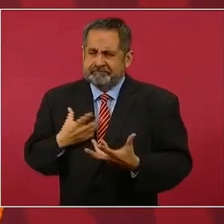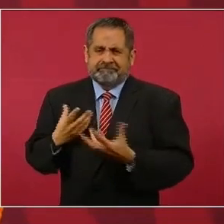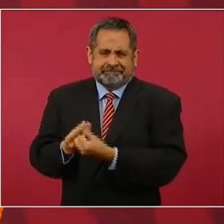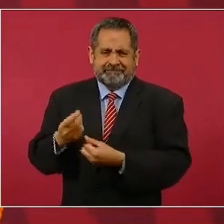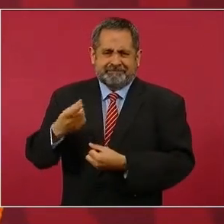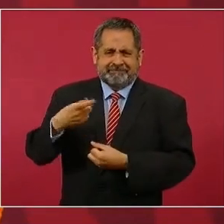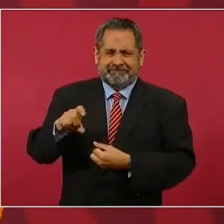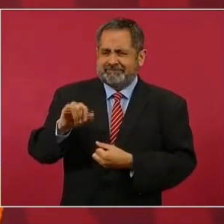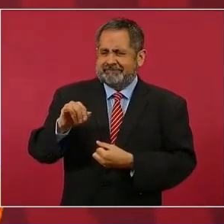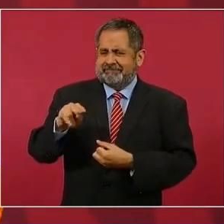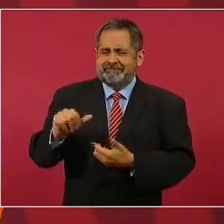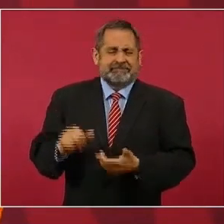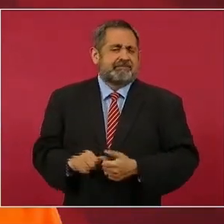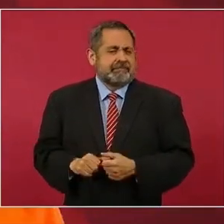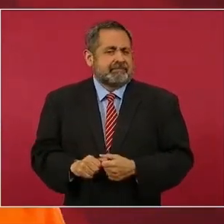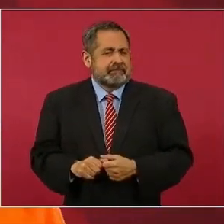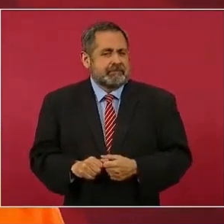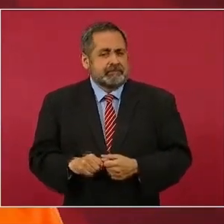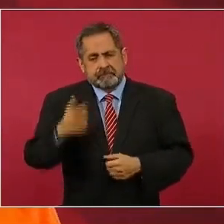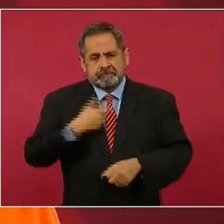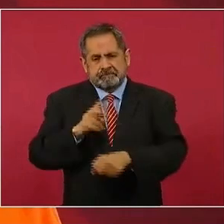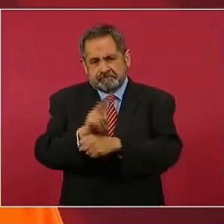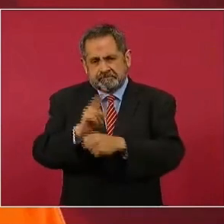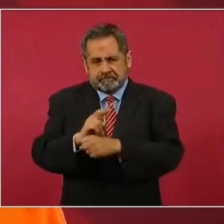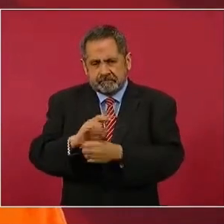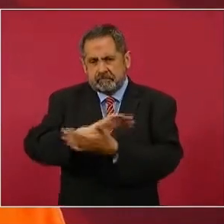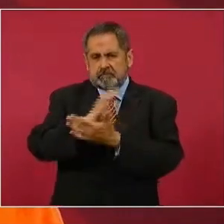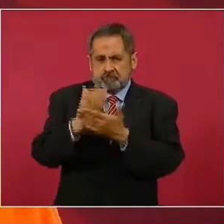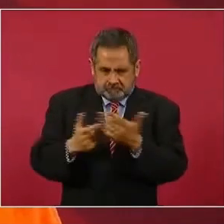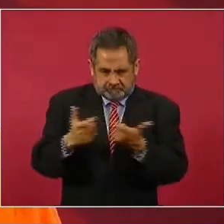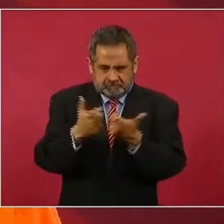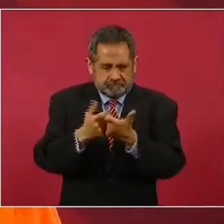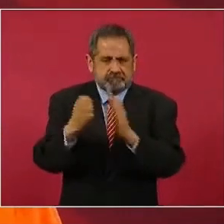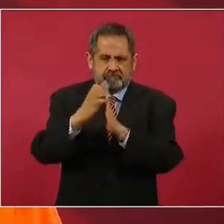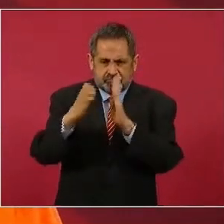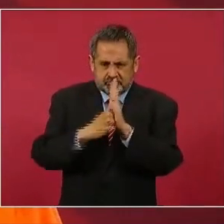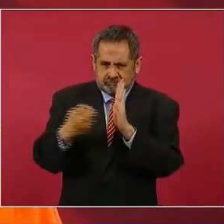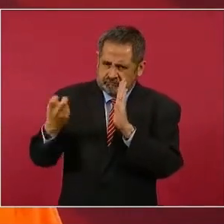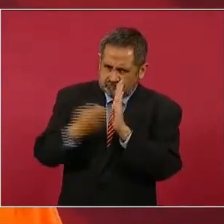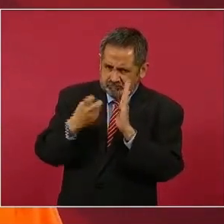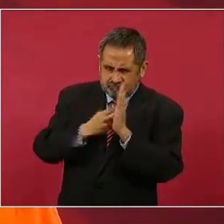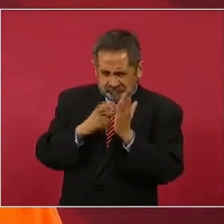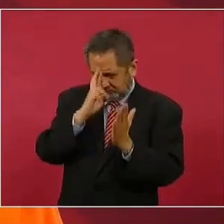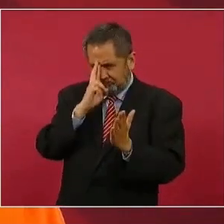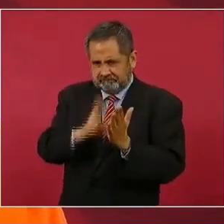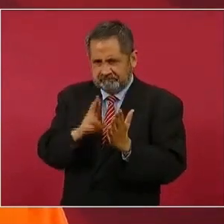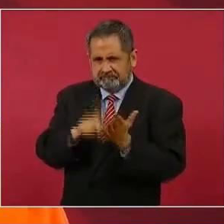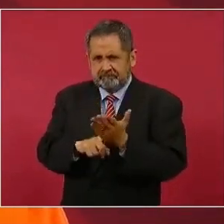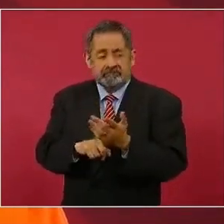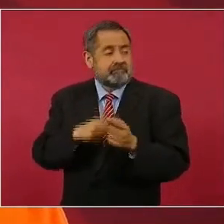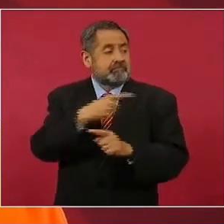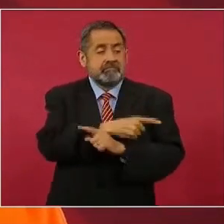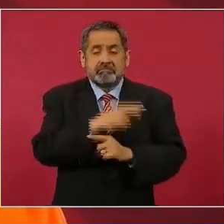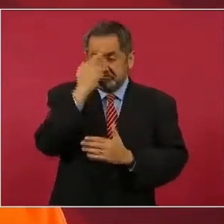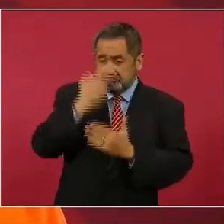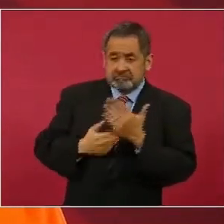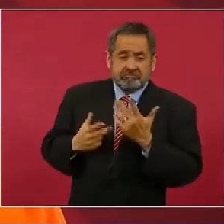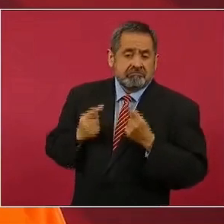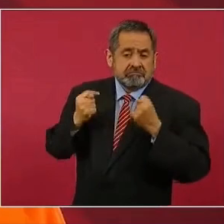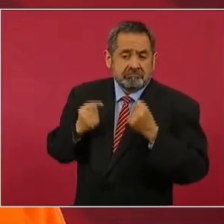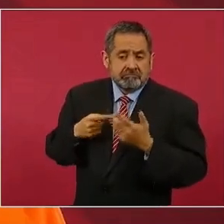De antemano, velaremos el contrato colectivo y los estatutos que han sido violados,